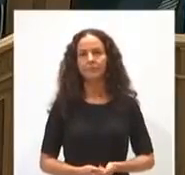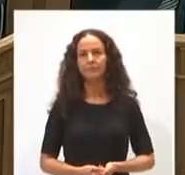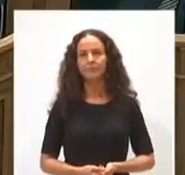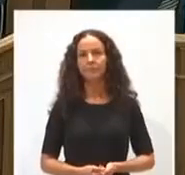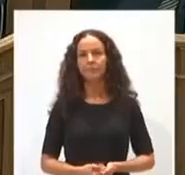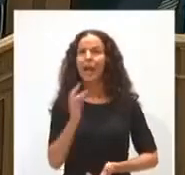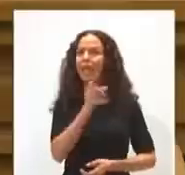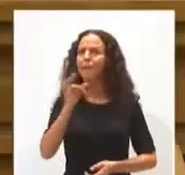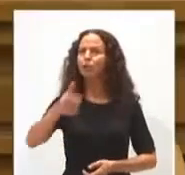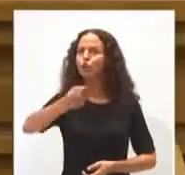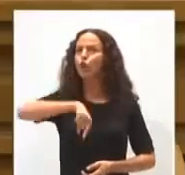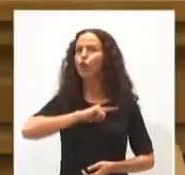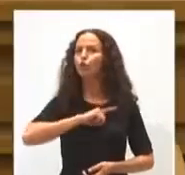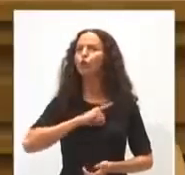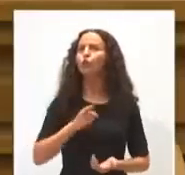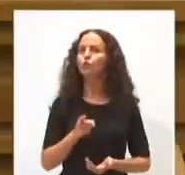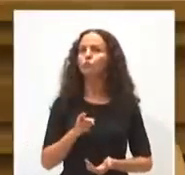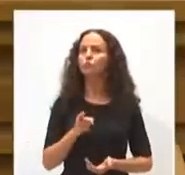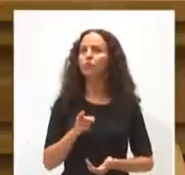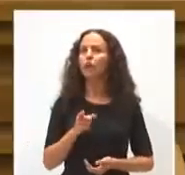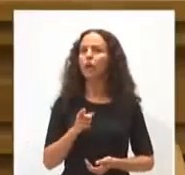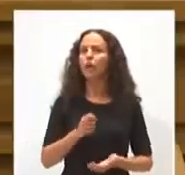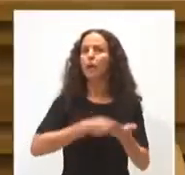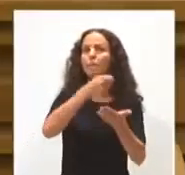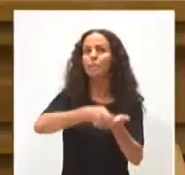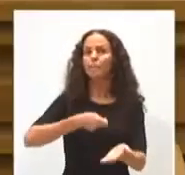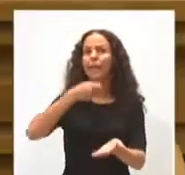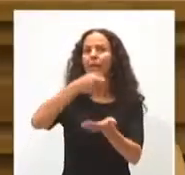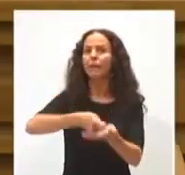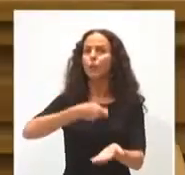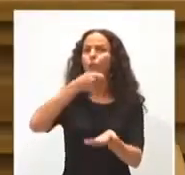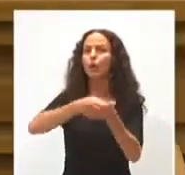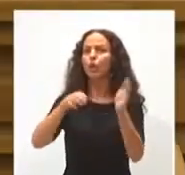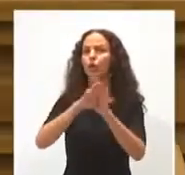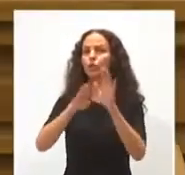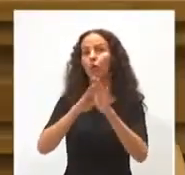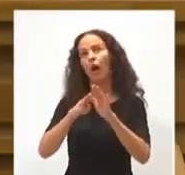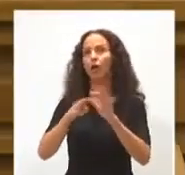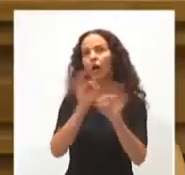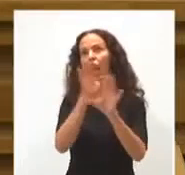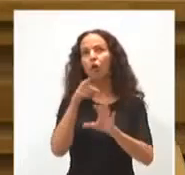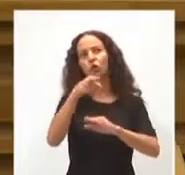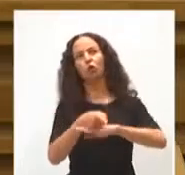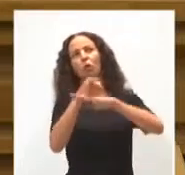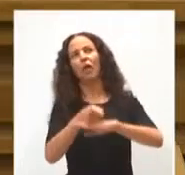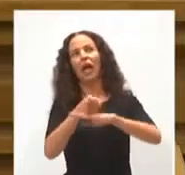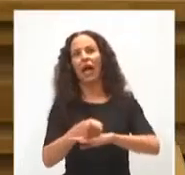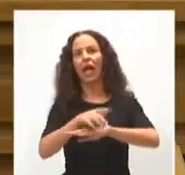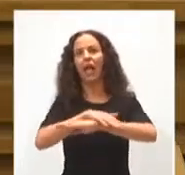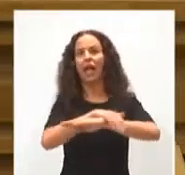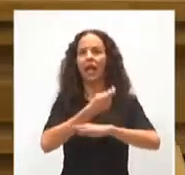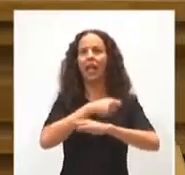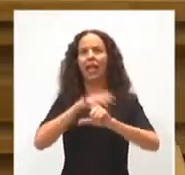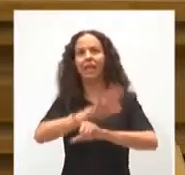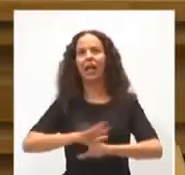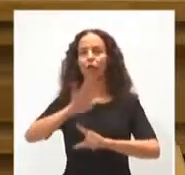además hemos ido manteniendo las retribuciones dirán esto si es que el estado no se equivoque que el estado decía que se tenía que